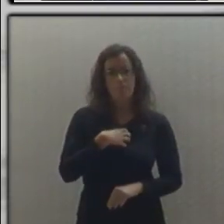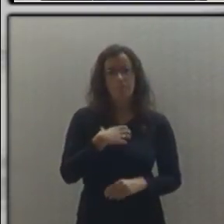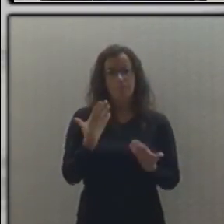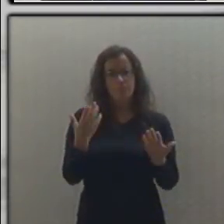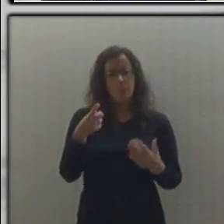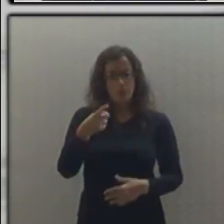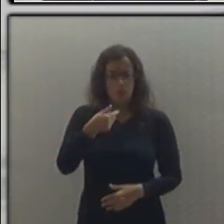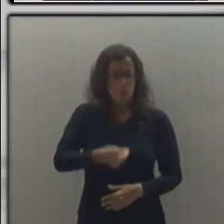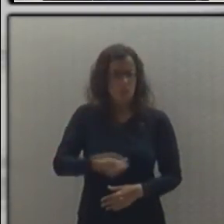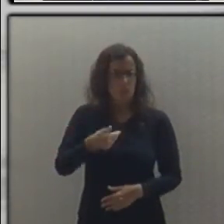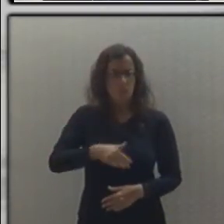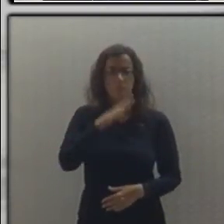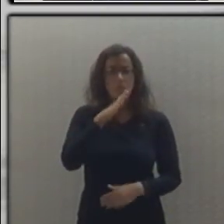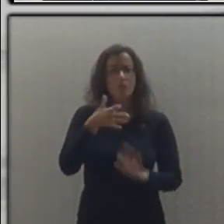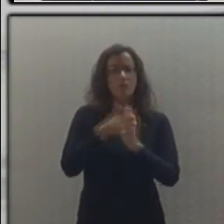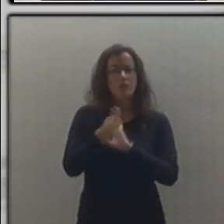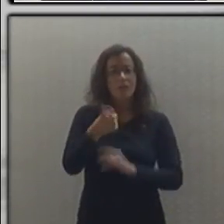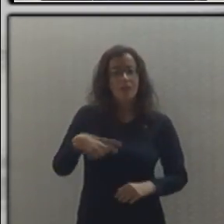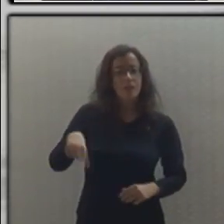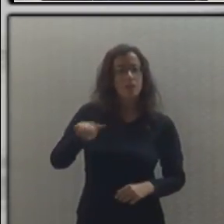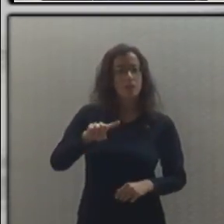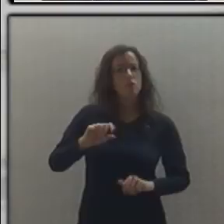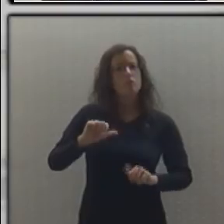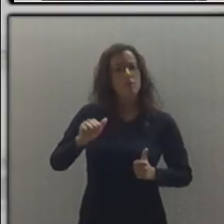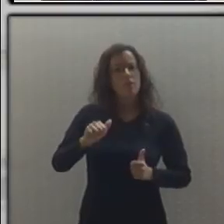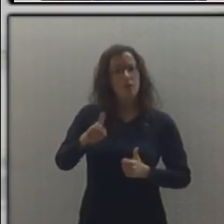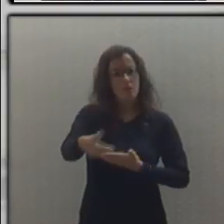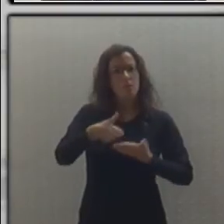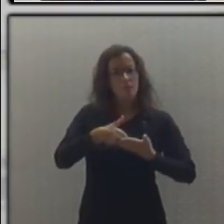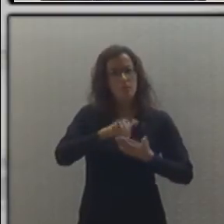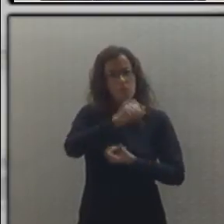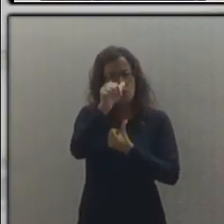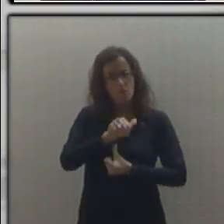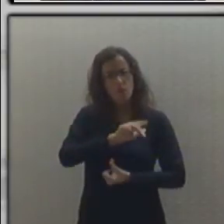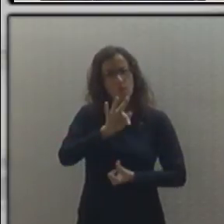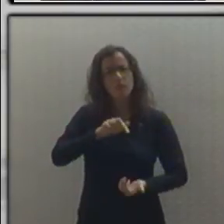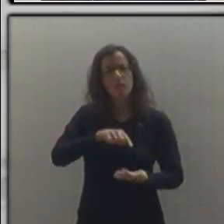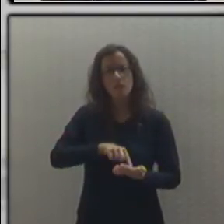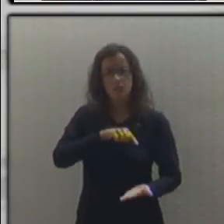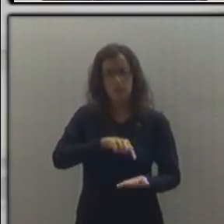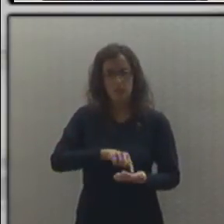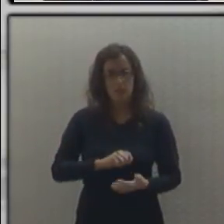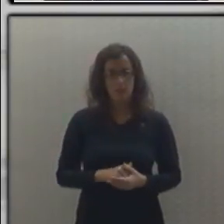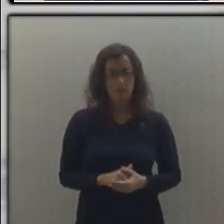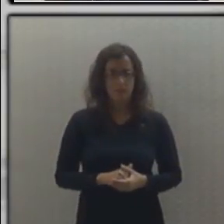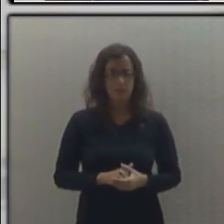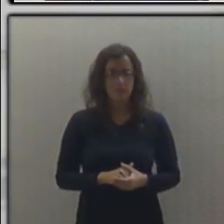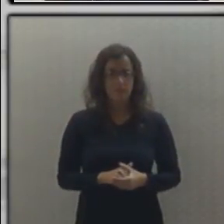importante porque son los que realmente están empezando a demandar el modelo y lo están exigiendo.